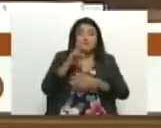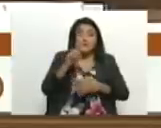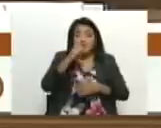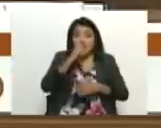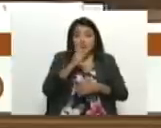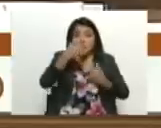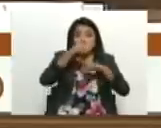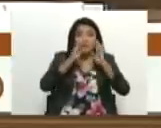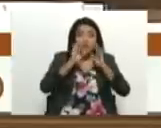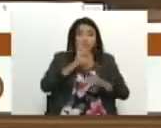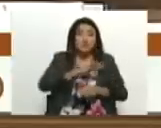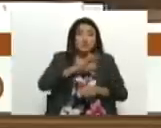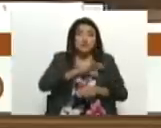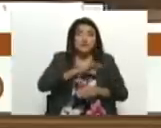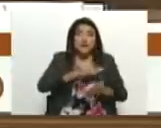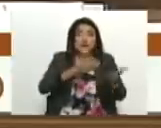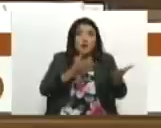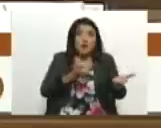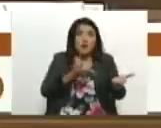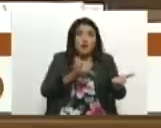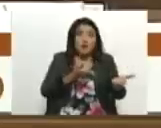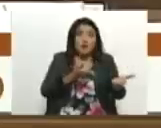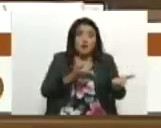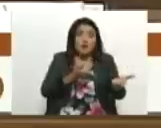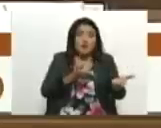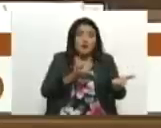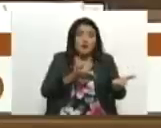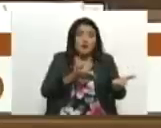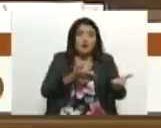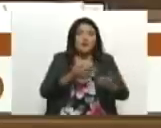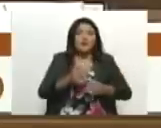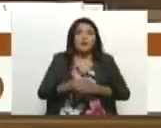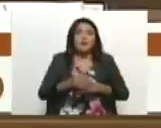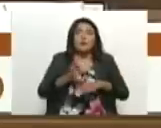población venezolana. Porque un dinero